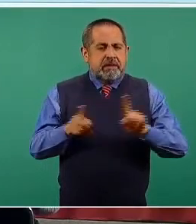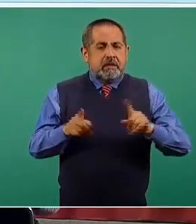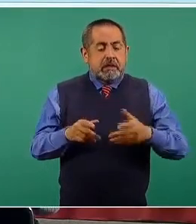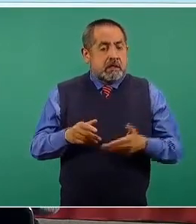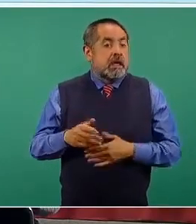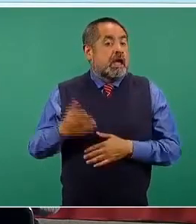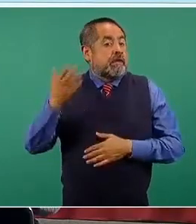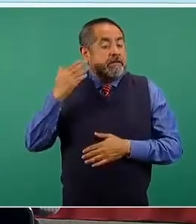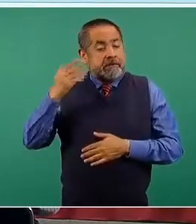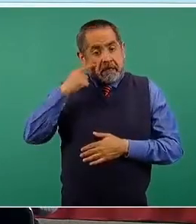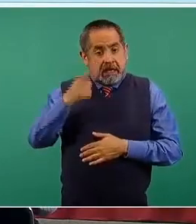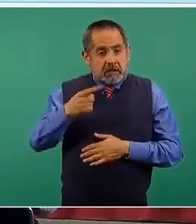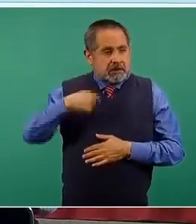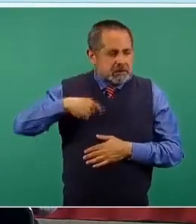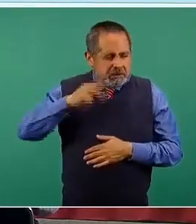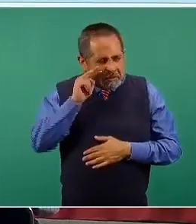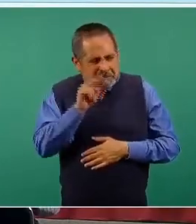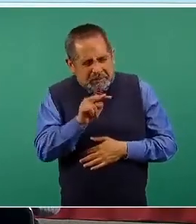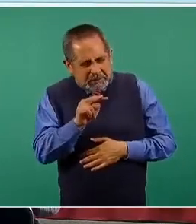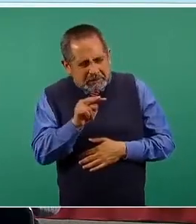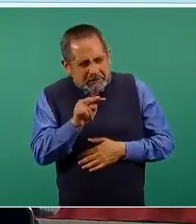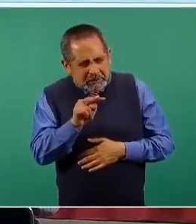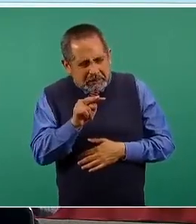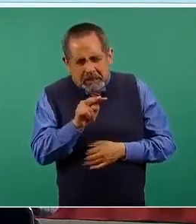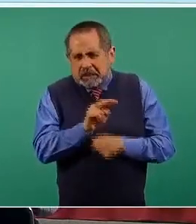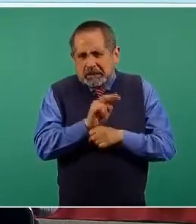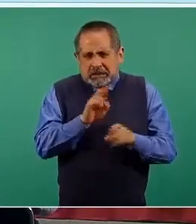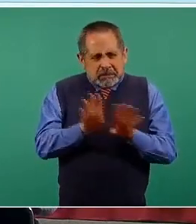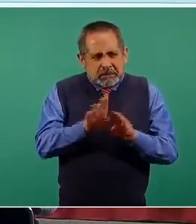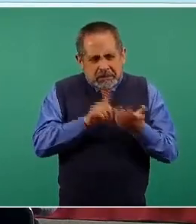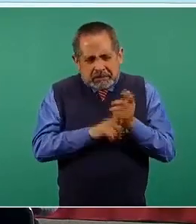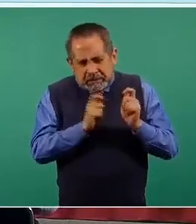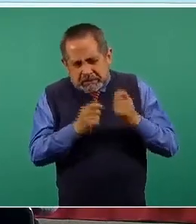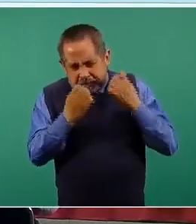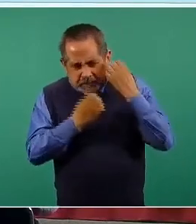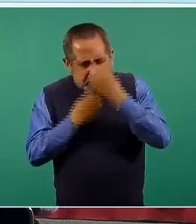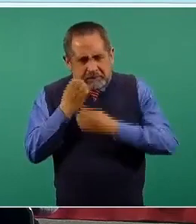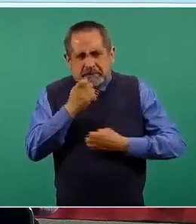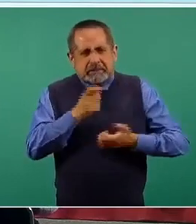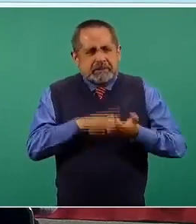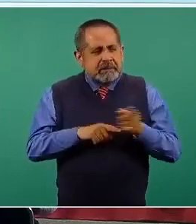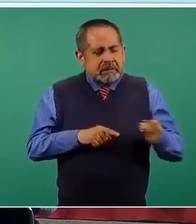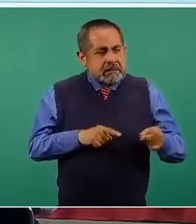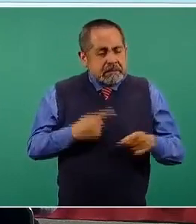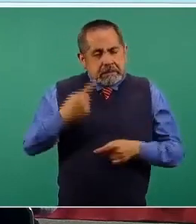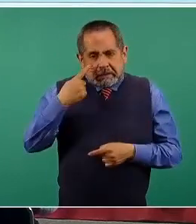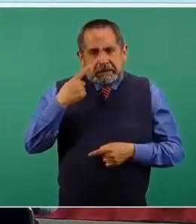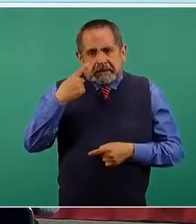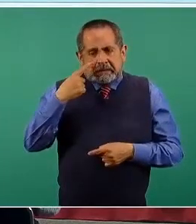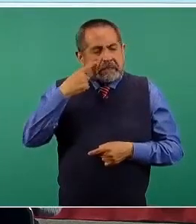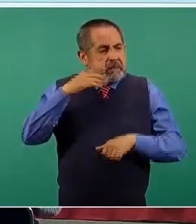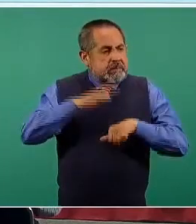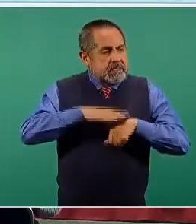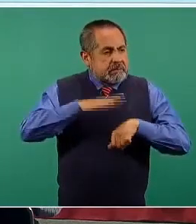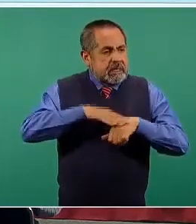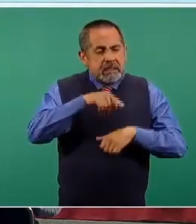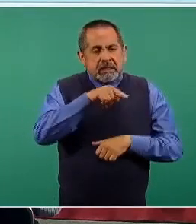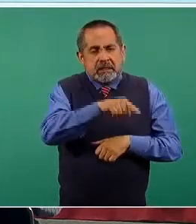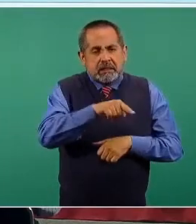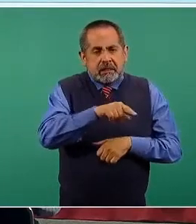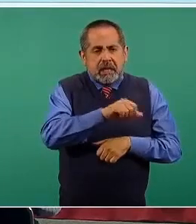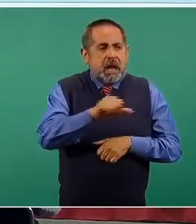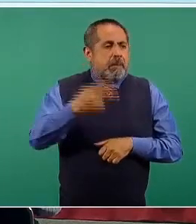y originalmente nosotros vigilábamos y observábamos que los principales casos originalmente